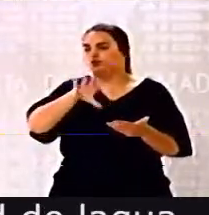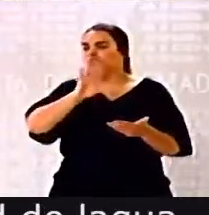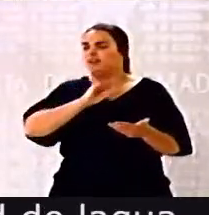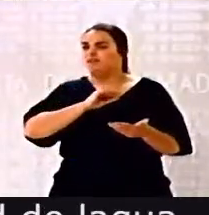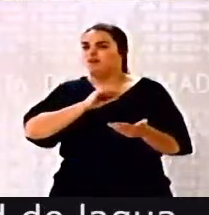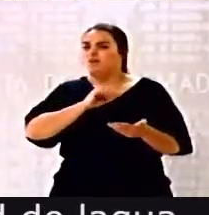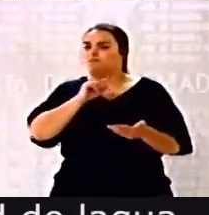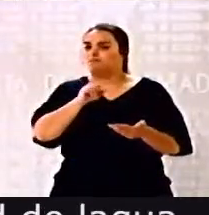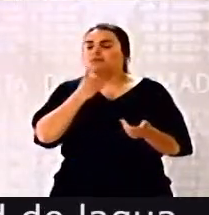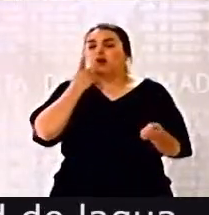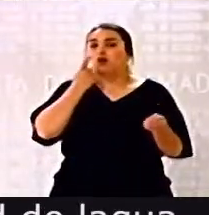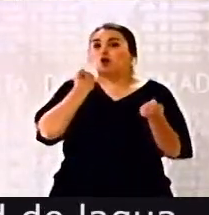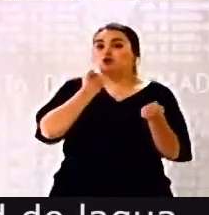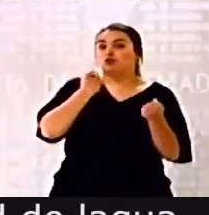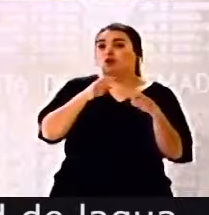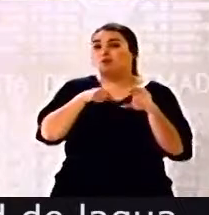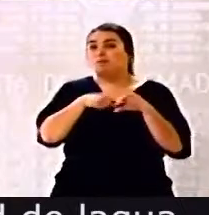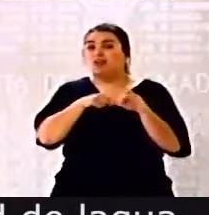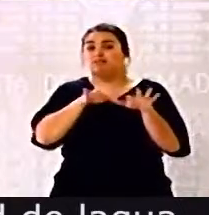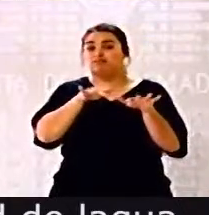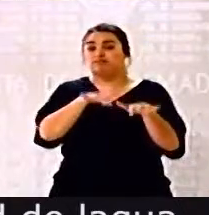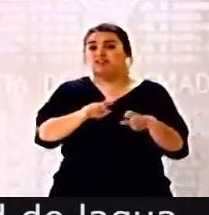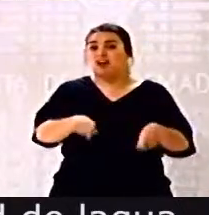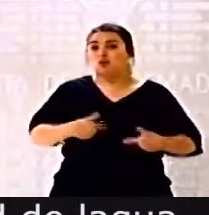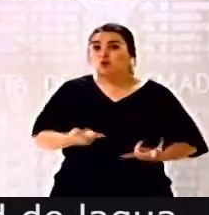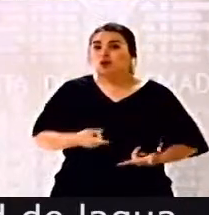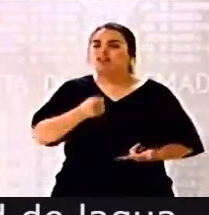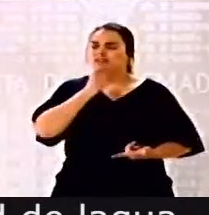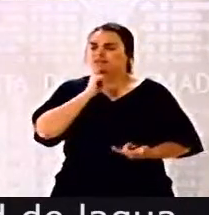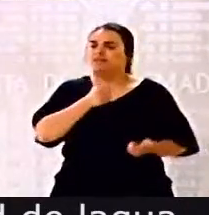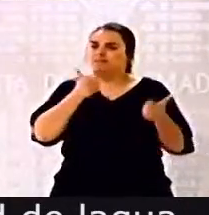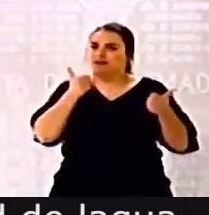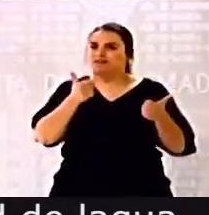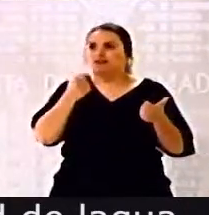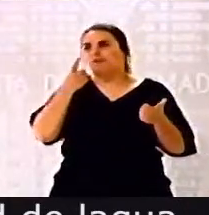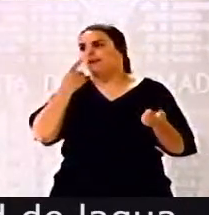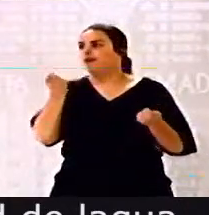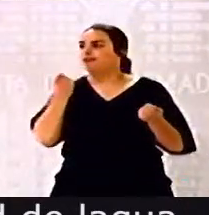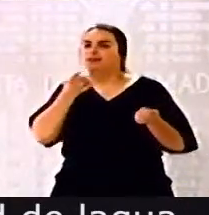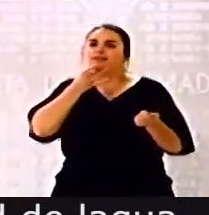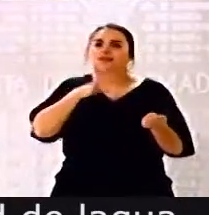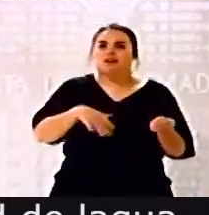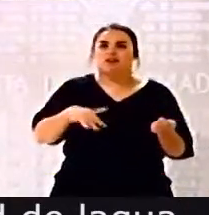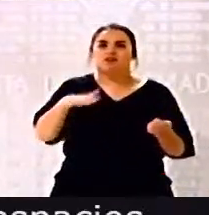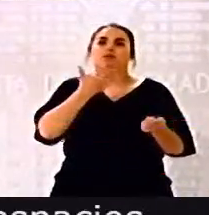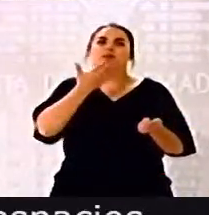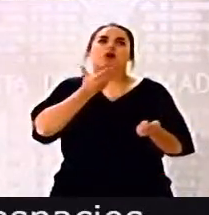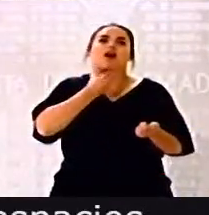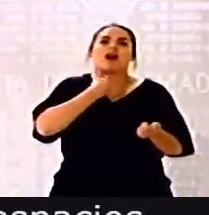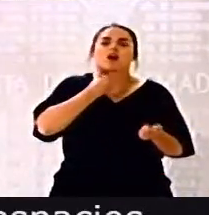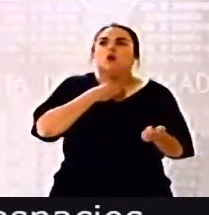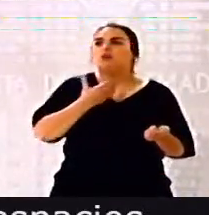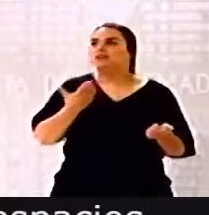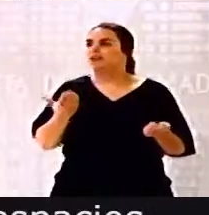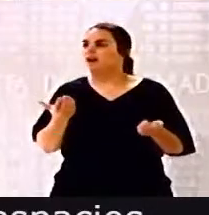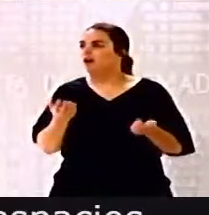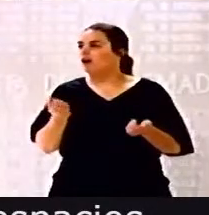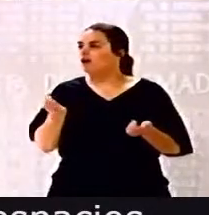complicado controlar los aforos en los espacios naturales. A ver quién controla el aforo en las gargantas de los infiernos, a ver